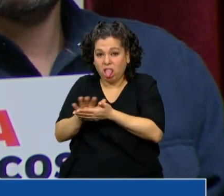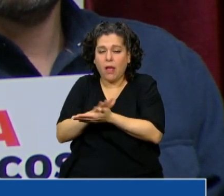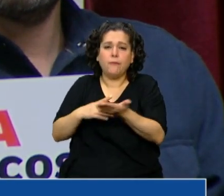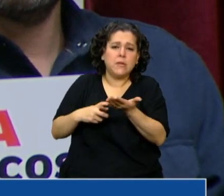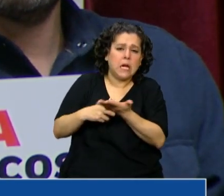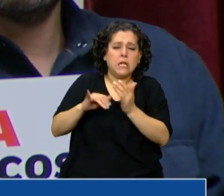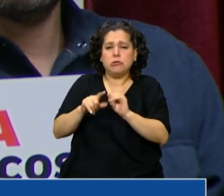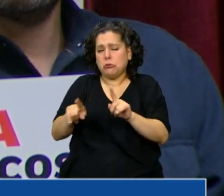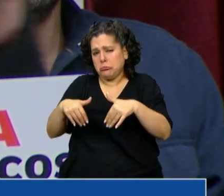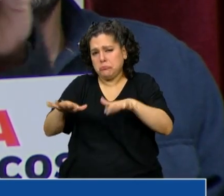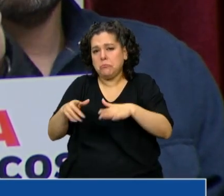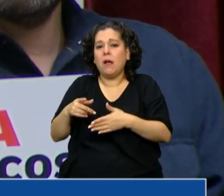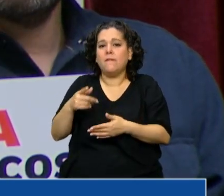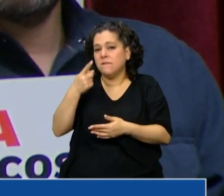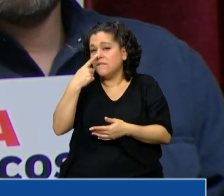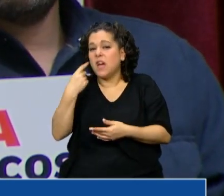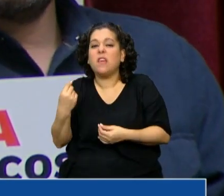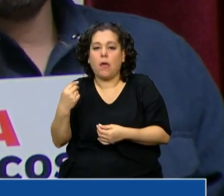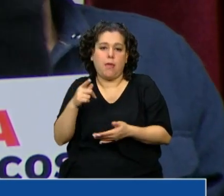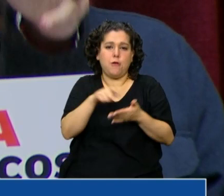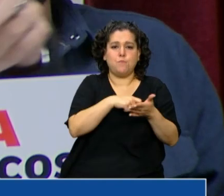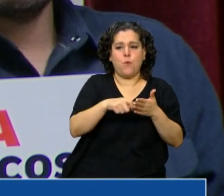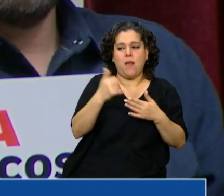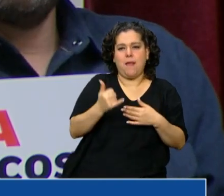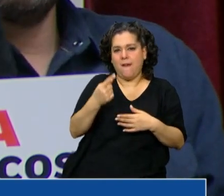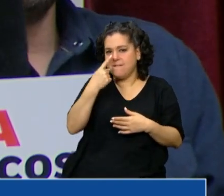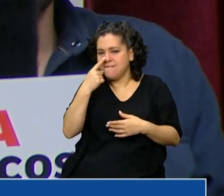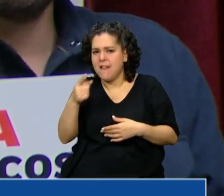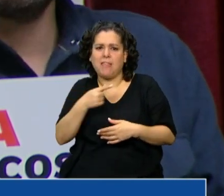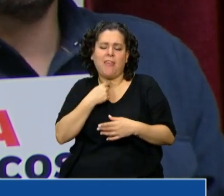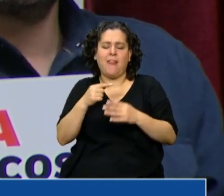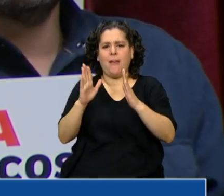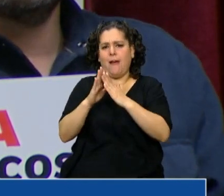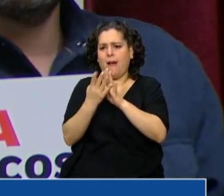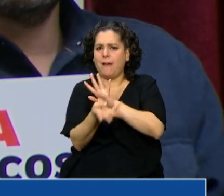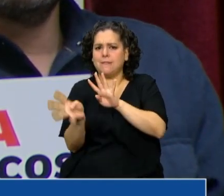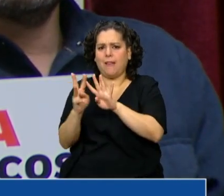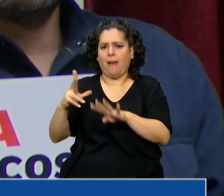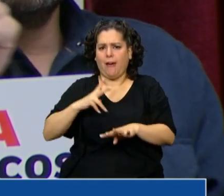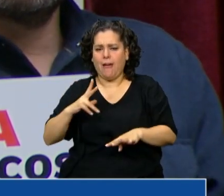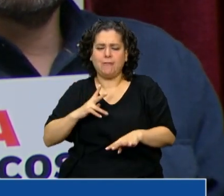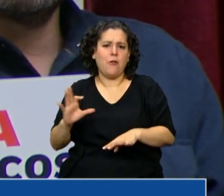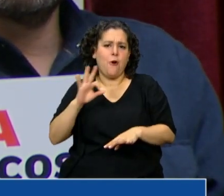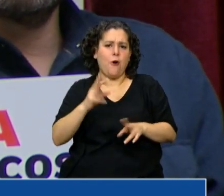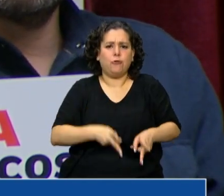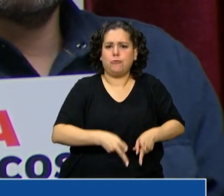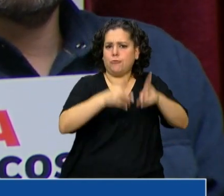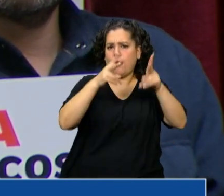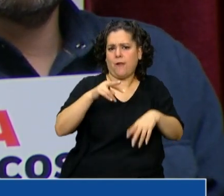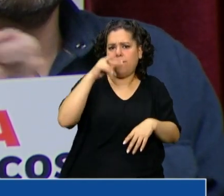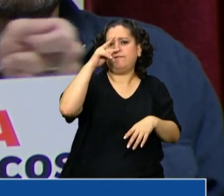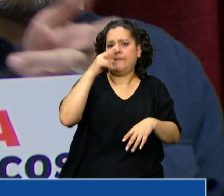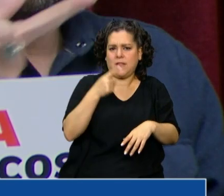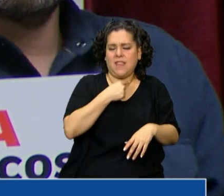no, ¿a dónde se dedica? A la especulación inmobiliaria, a los countries, a las grandes torres y de ninguna manera a la construcción